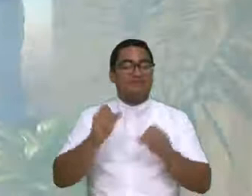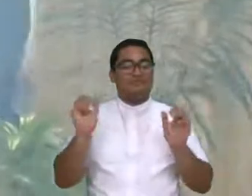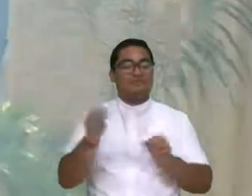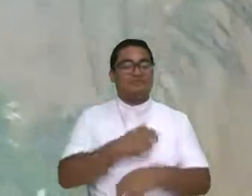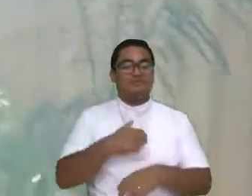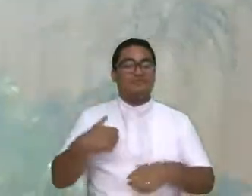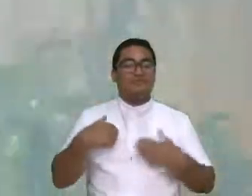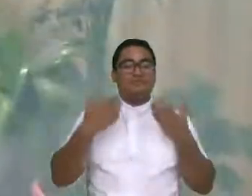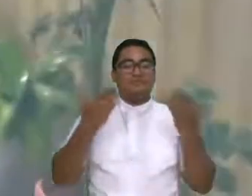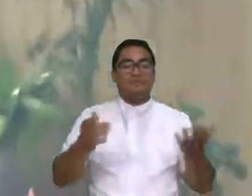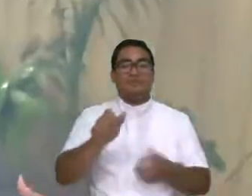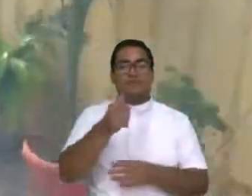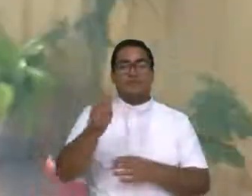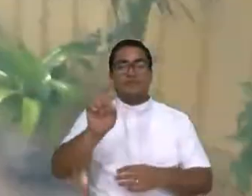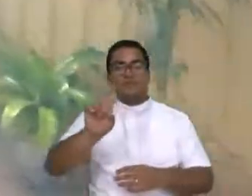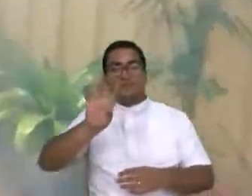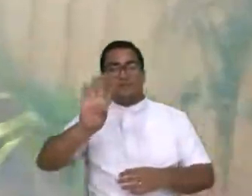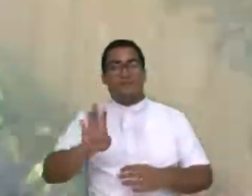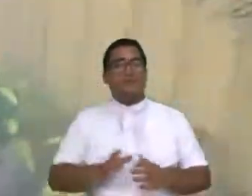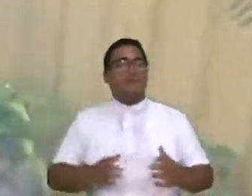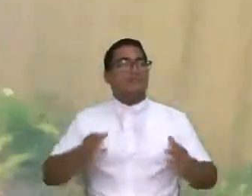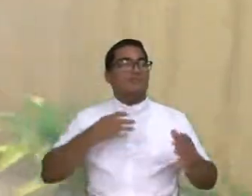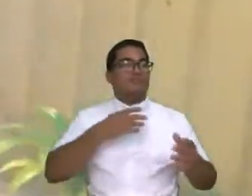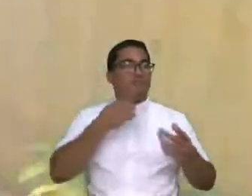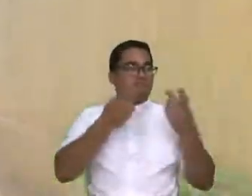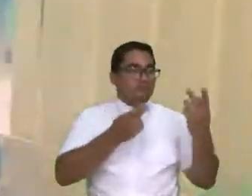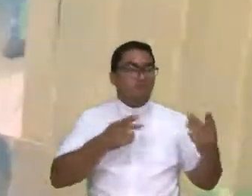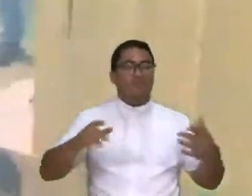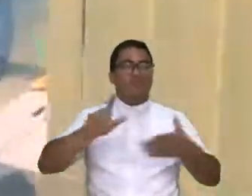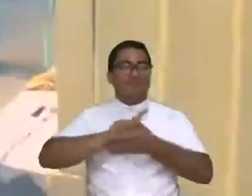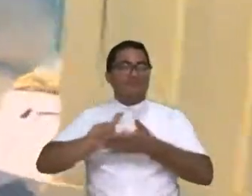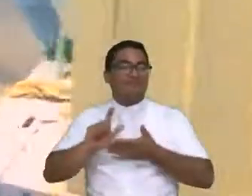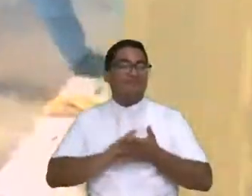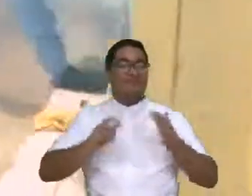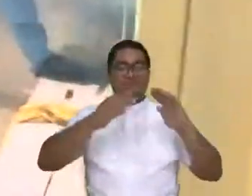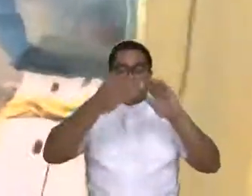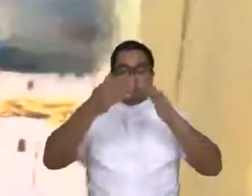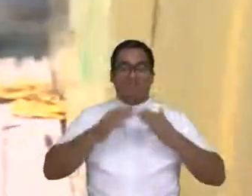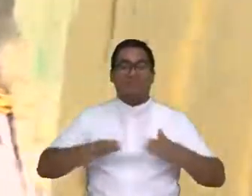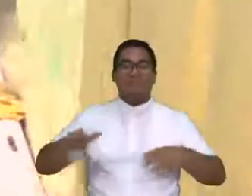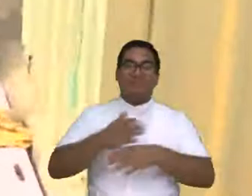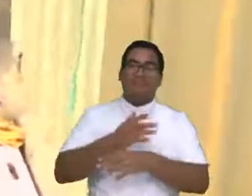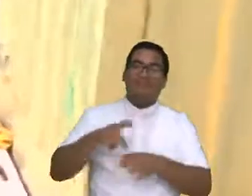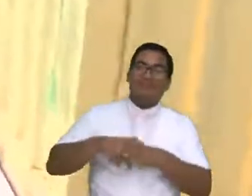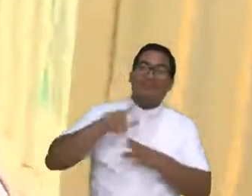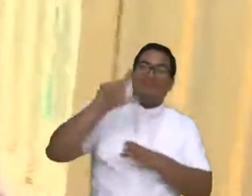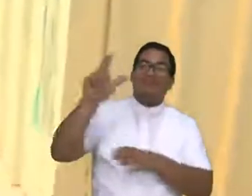realizaron 614 jornadas de limpieza en barrios y comunidades, donde